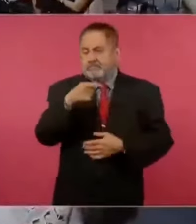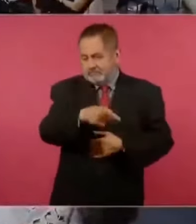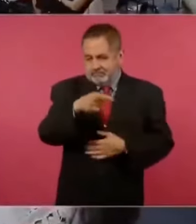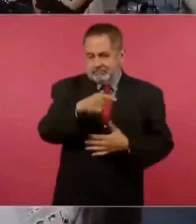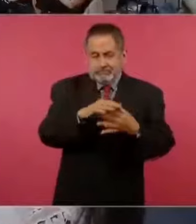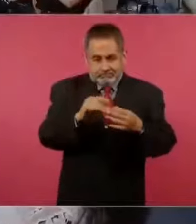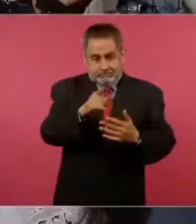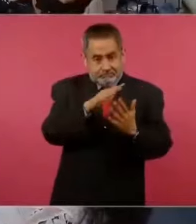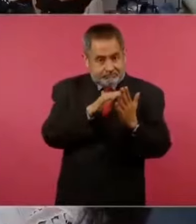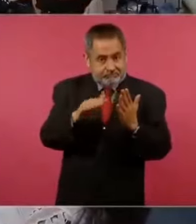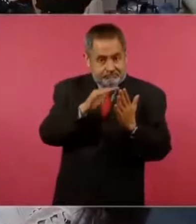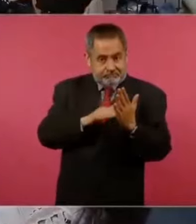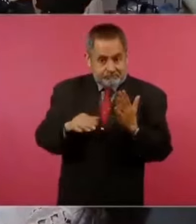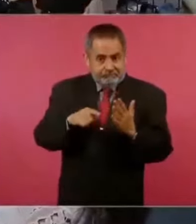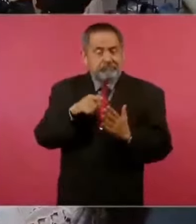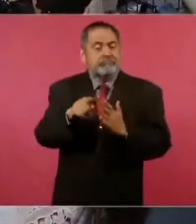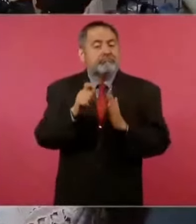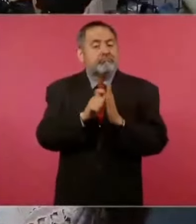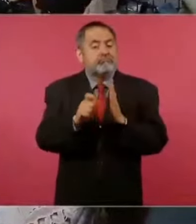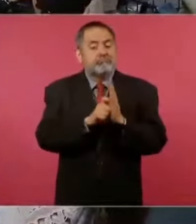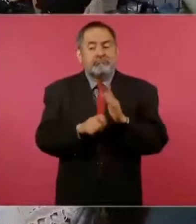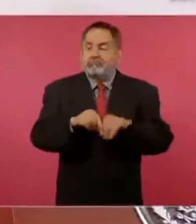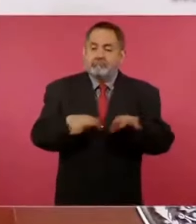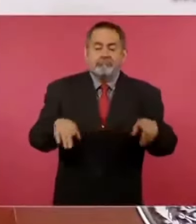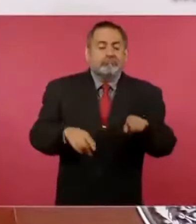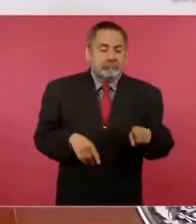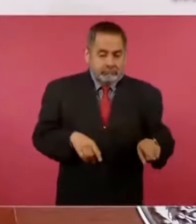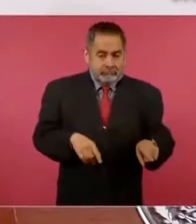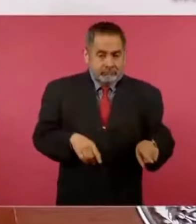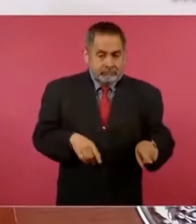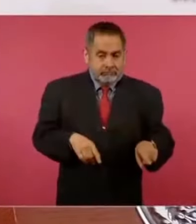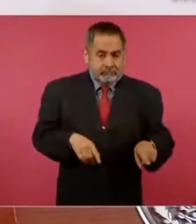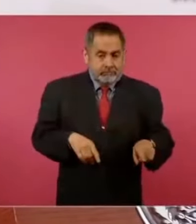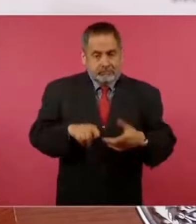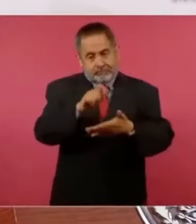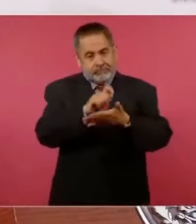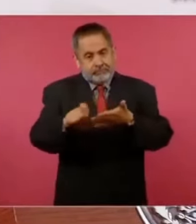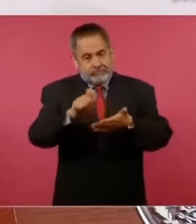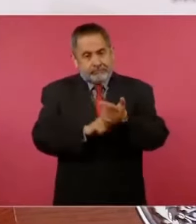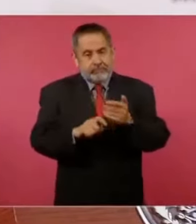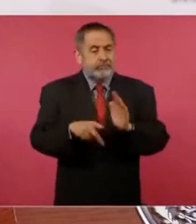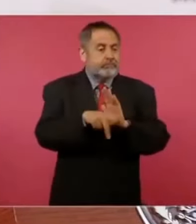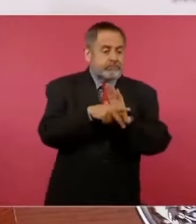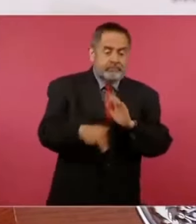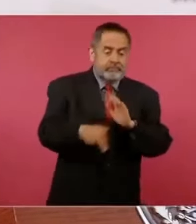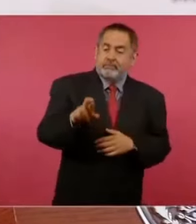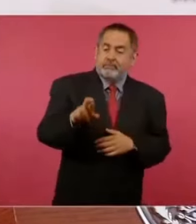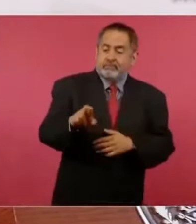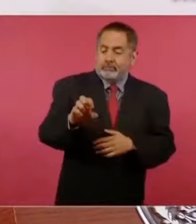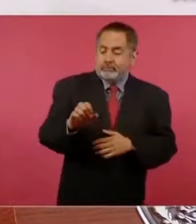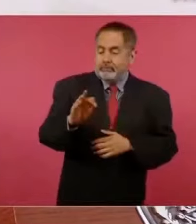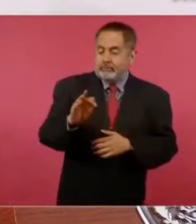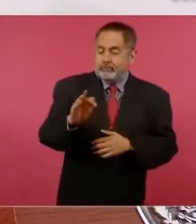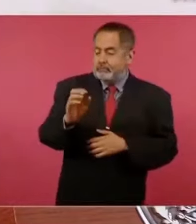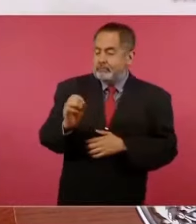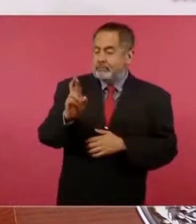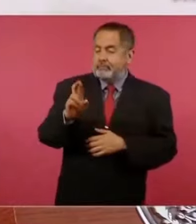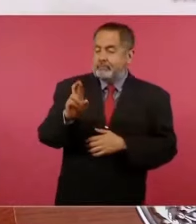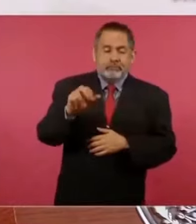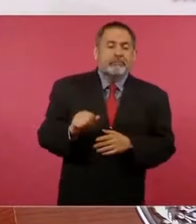recomiendo que lean el artículo que escribió en Reforma